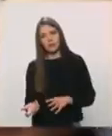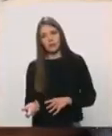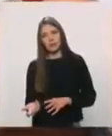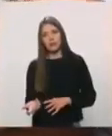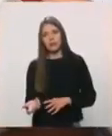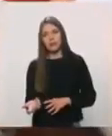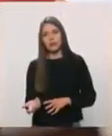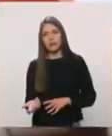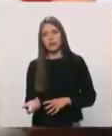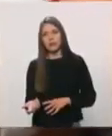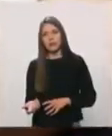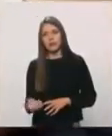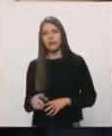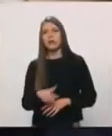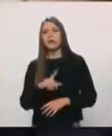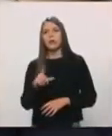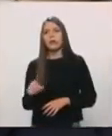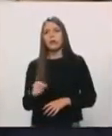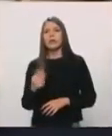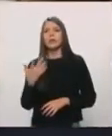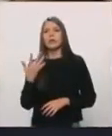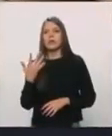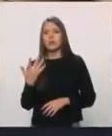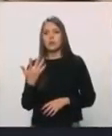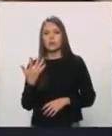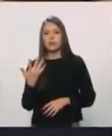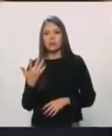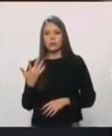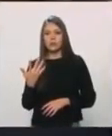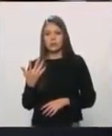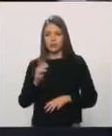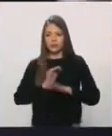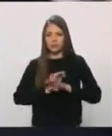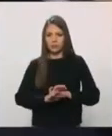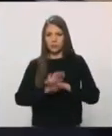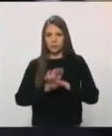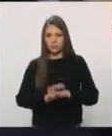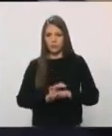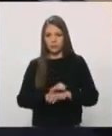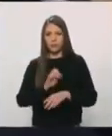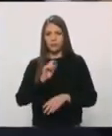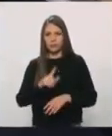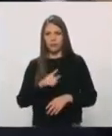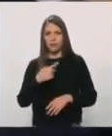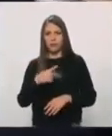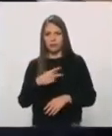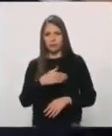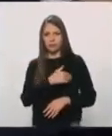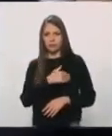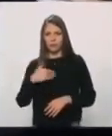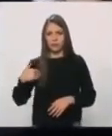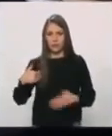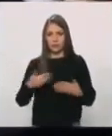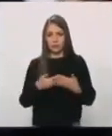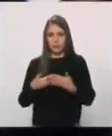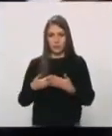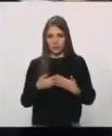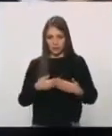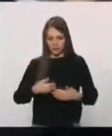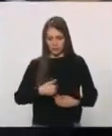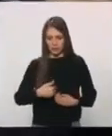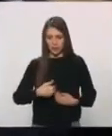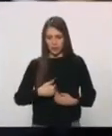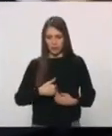también y voy a hacer 5 compresiones. ¿Dónde voy a hacer las 5 compresiones? A la altura de la línea de las tetillas del bebé. Yo hago